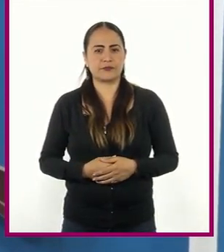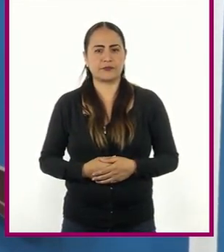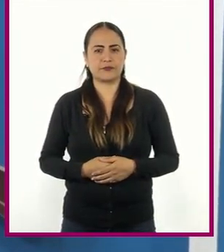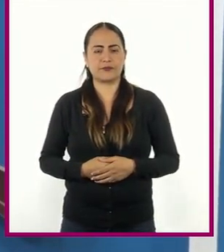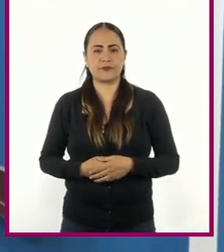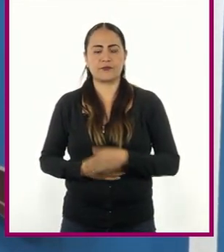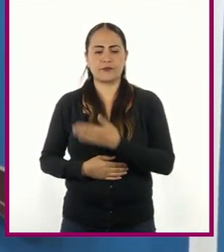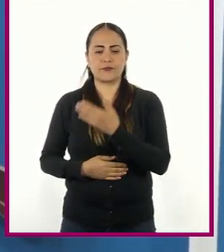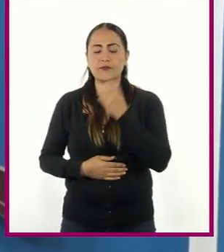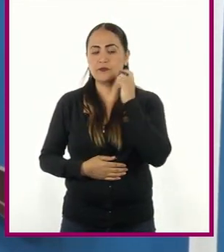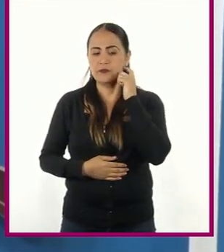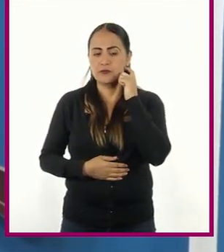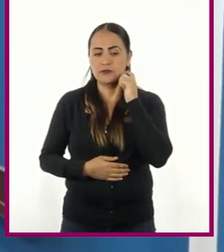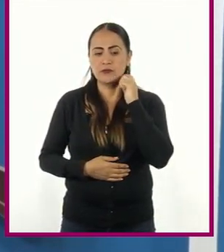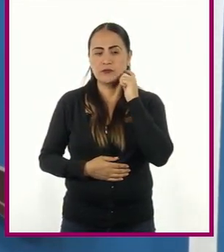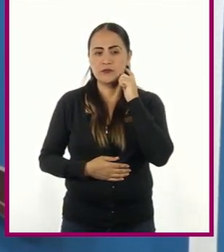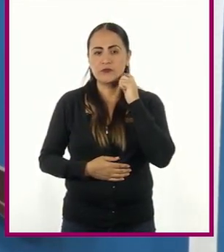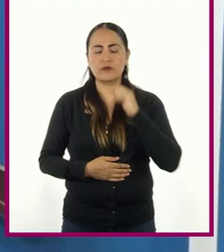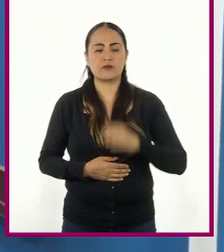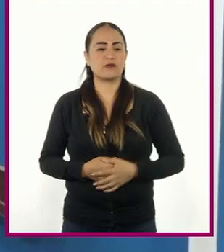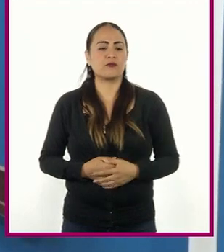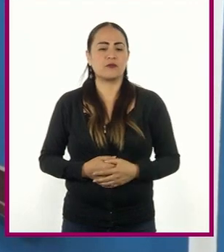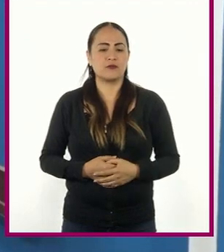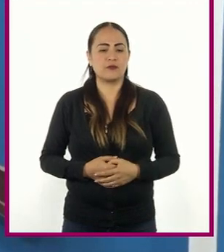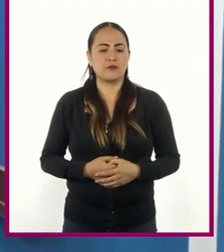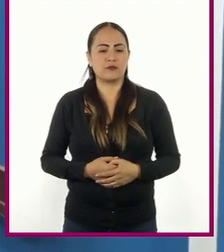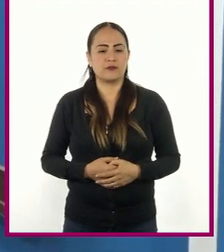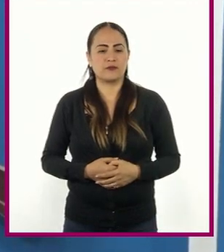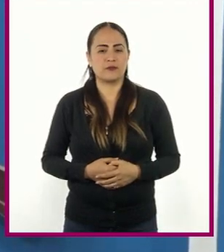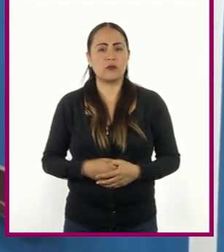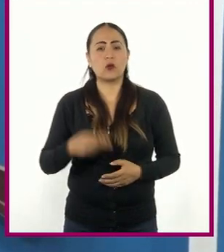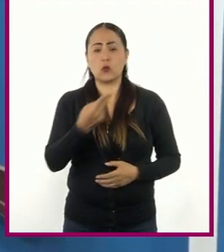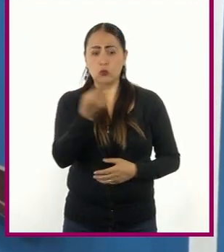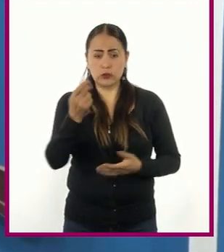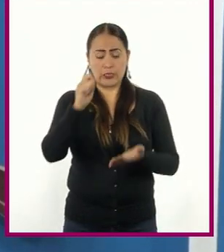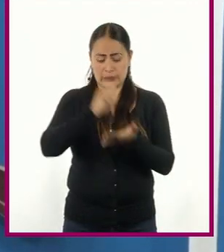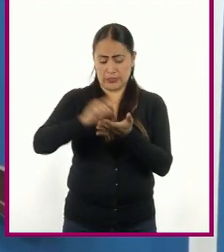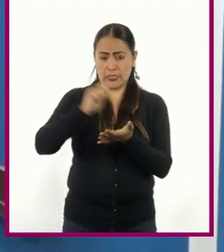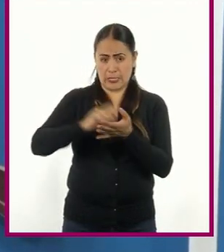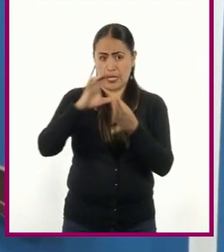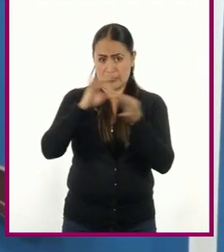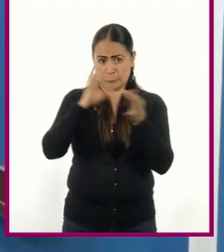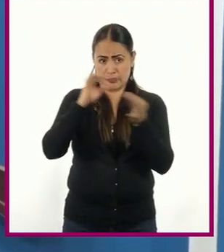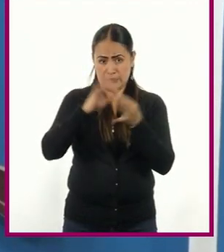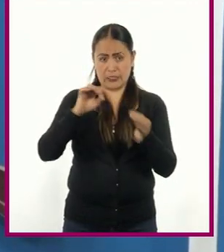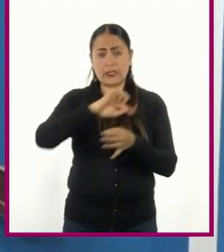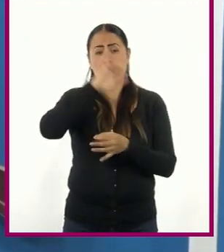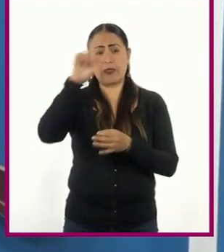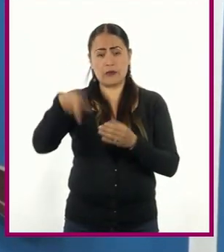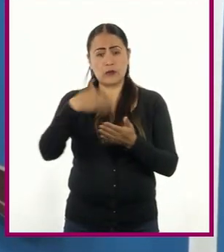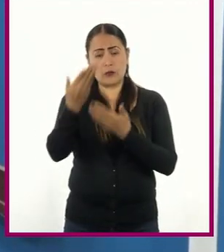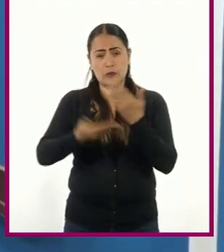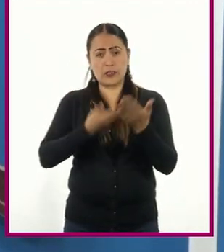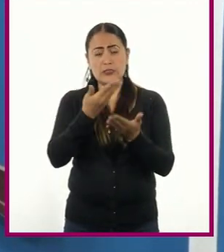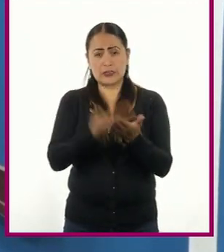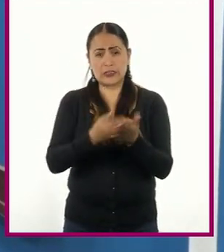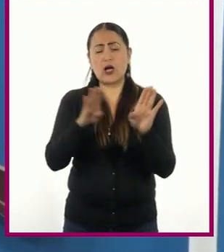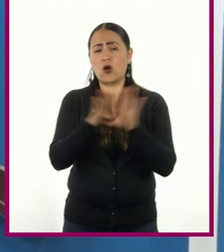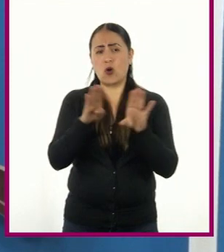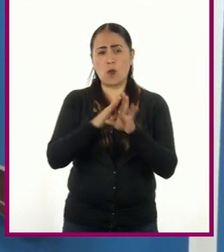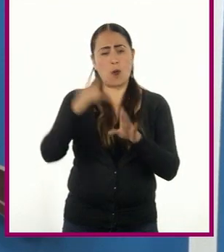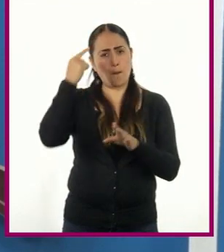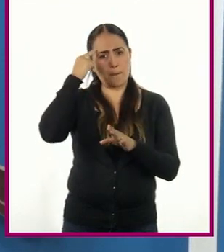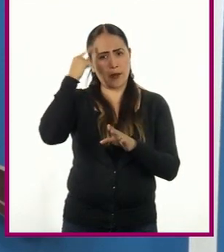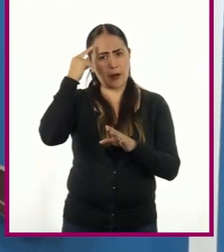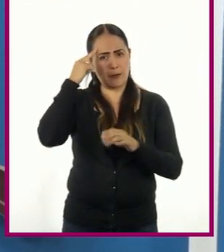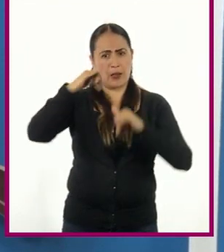deberían ser las fronteras? ¿Abiertas o cerradas? Argumenten su respuesta y preséntenla en un collage o mapa mental